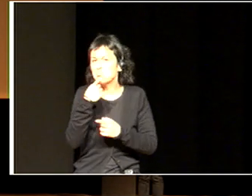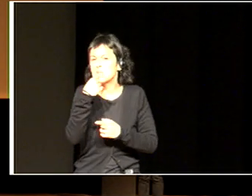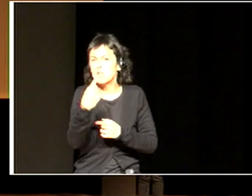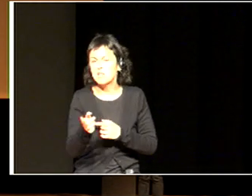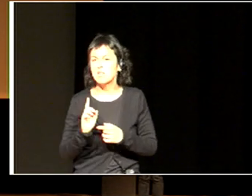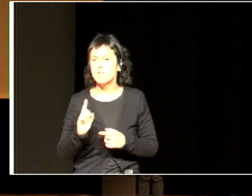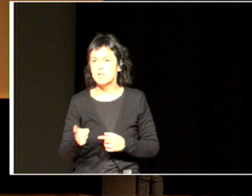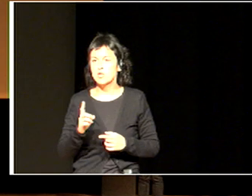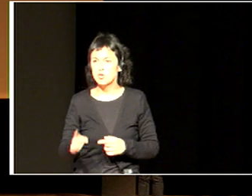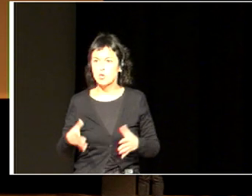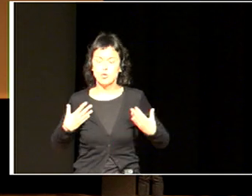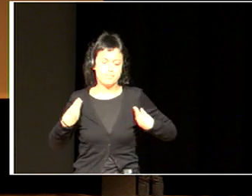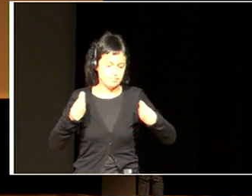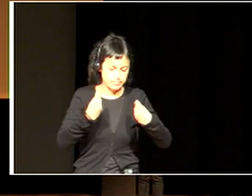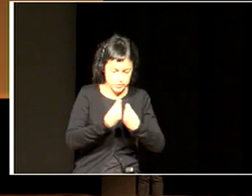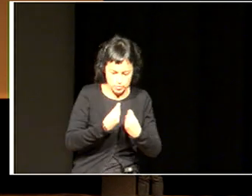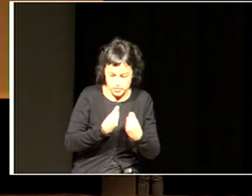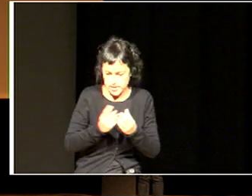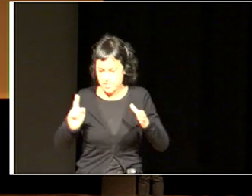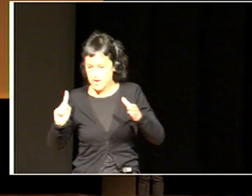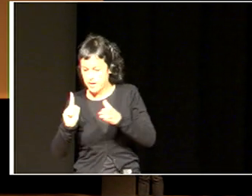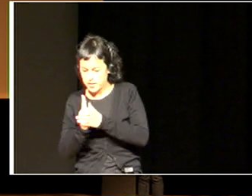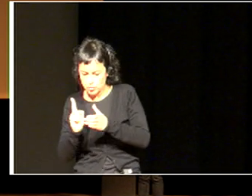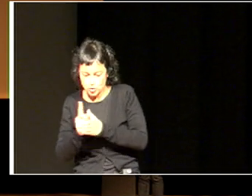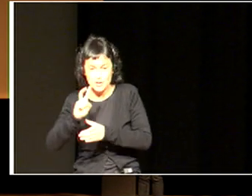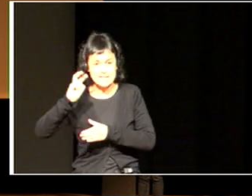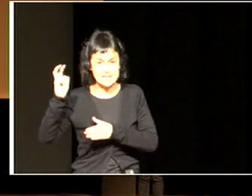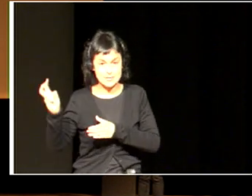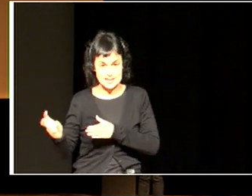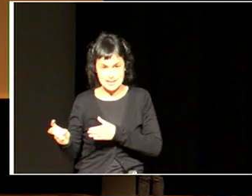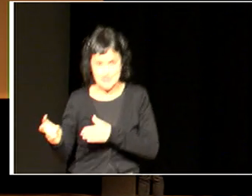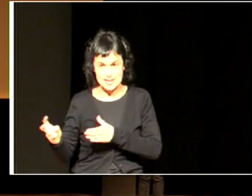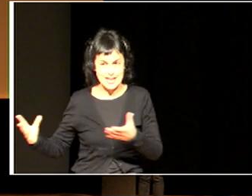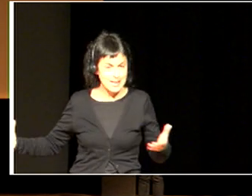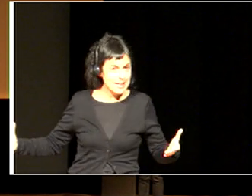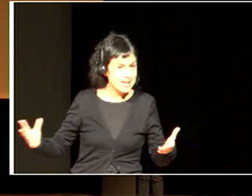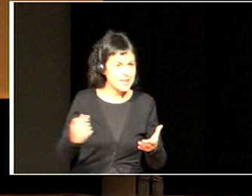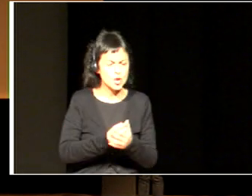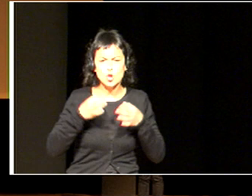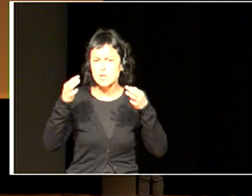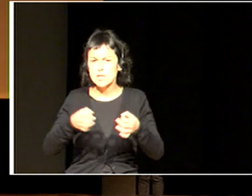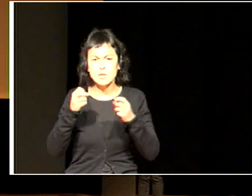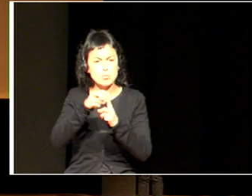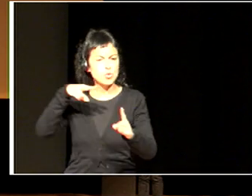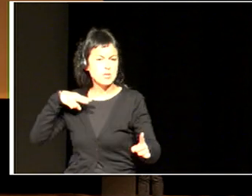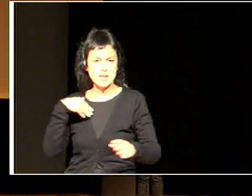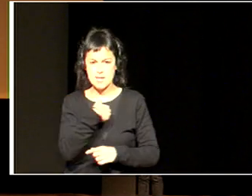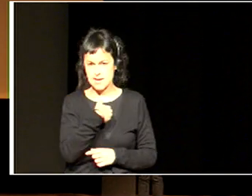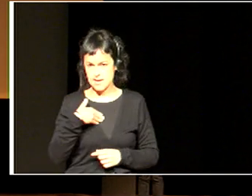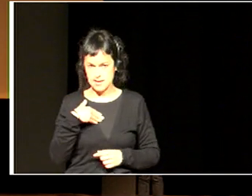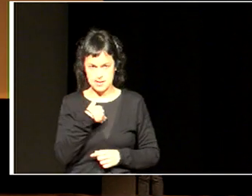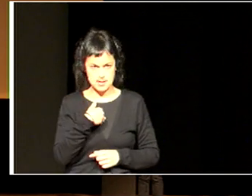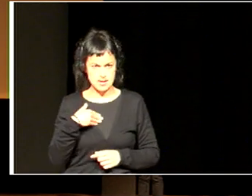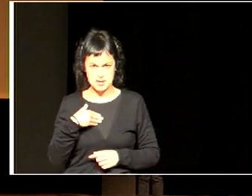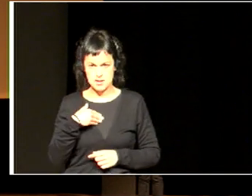lo que se haga de convivencia de inclusión de diversidad etcétera es fundamental que tenga perspectiva de género es fundamental que